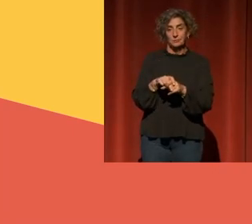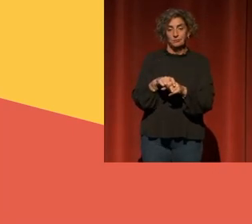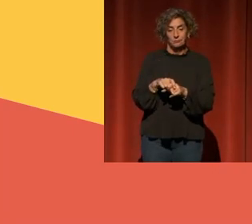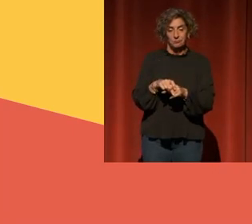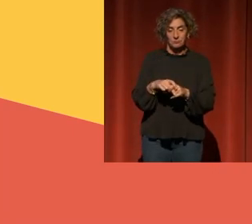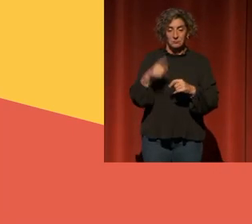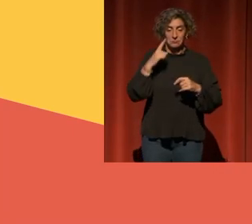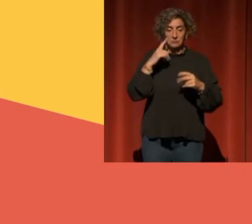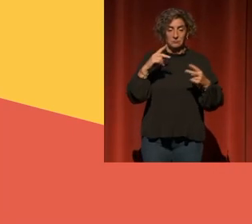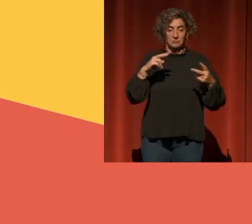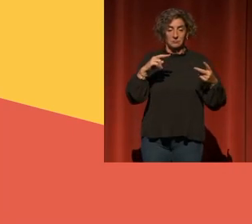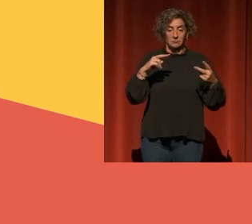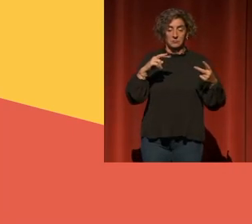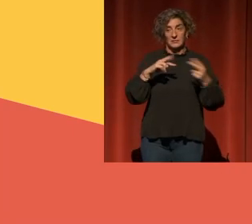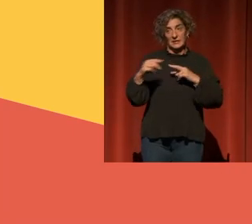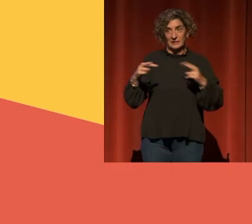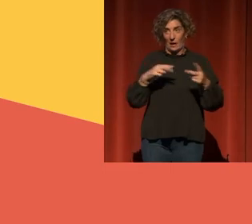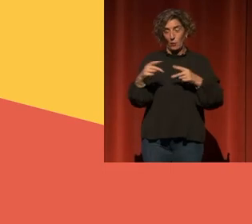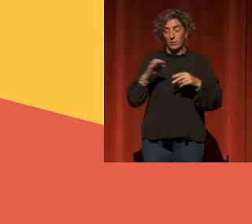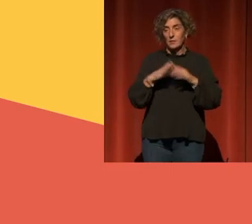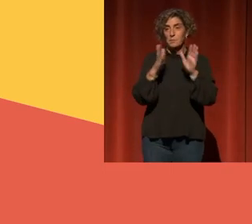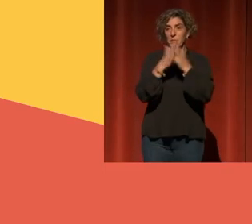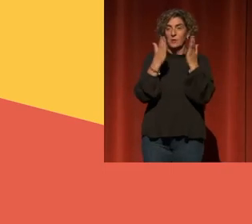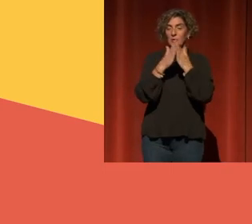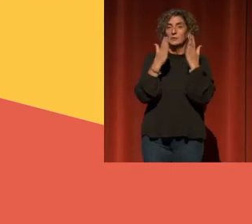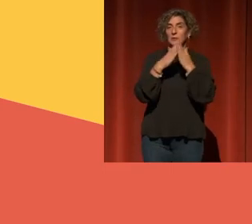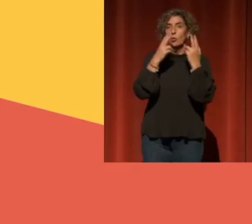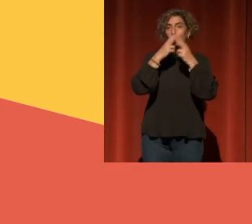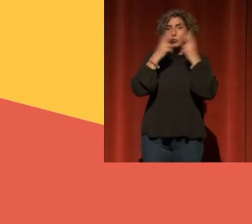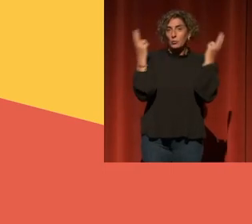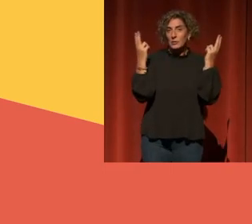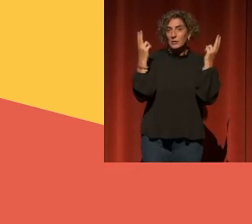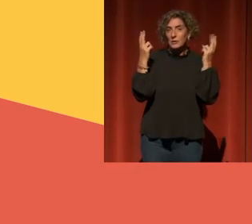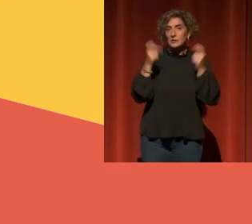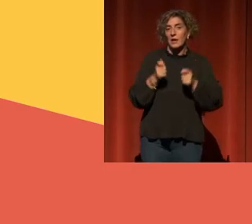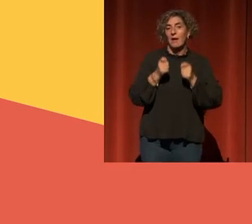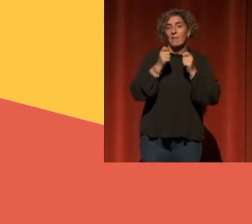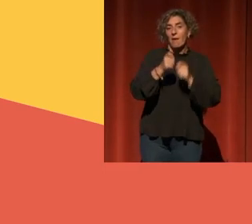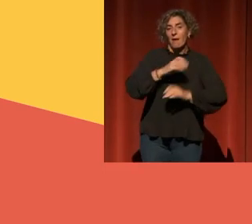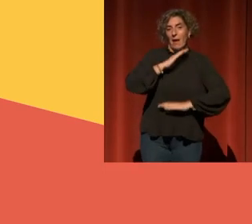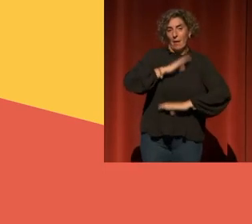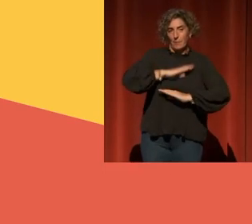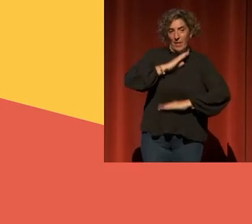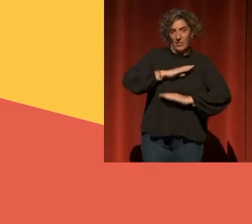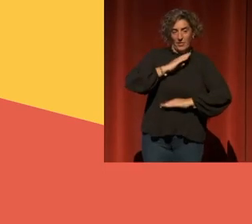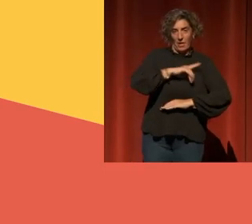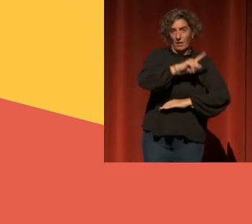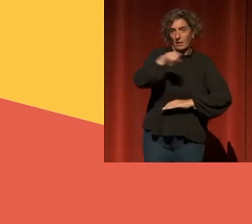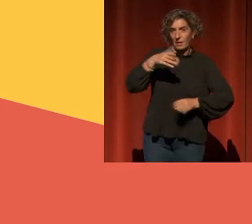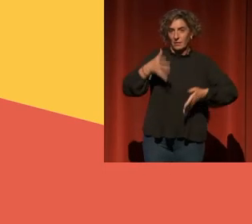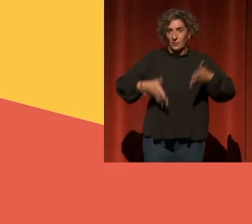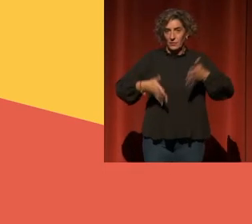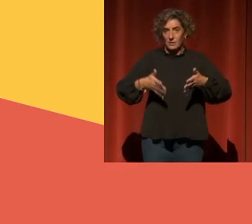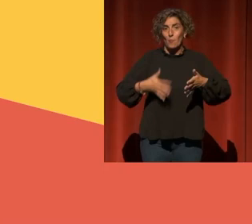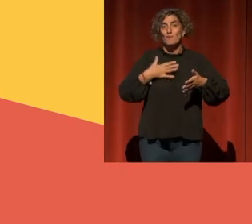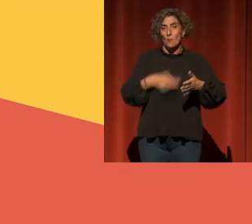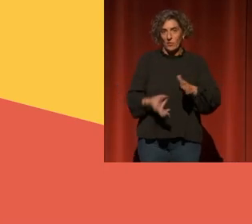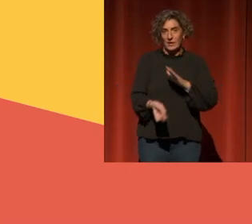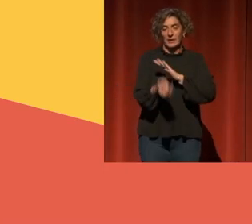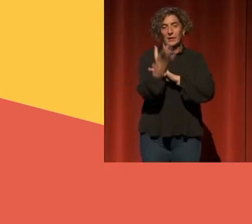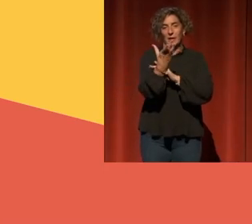disculpar Es que la las bibliotecas públicas capaciten a los ciudadanos para crear una Europa